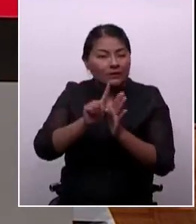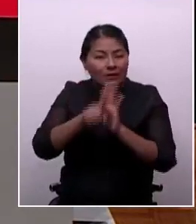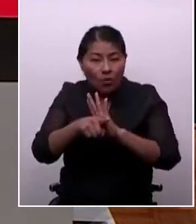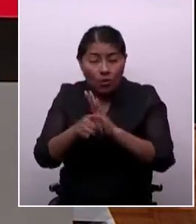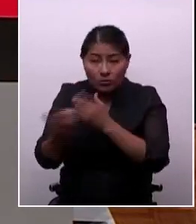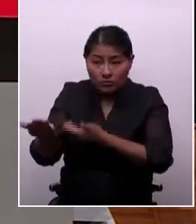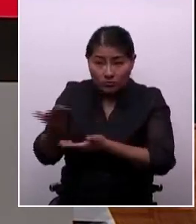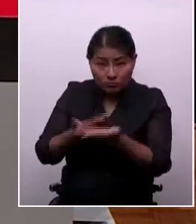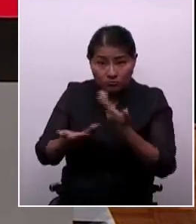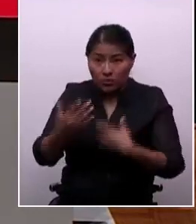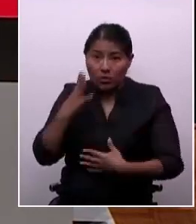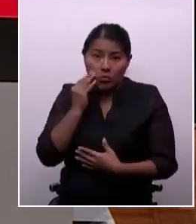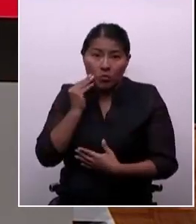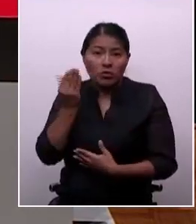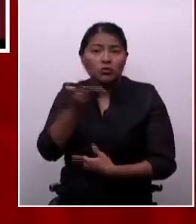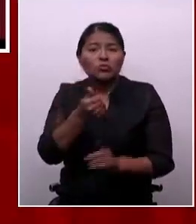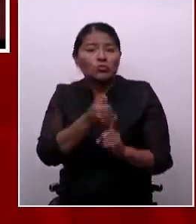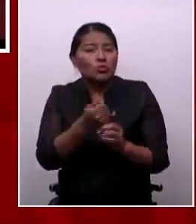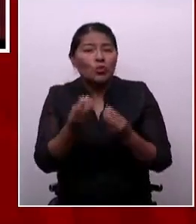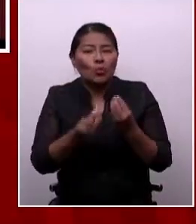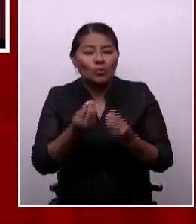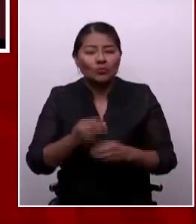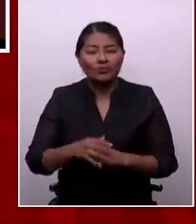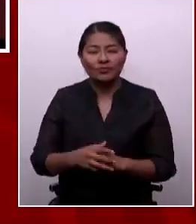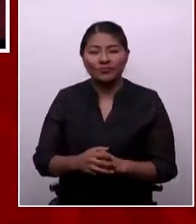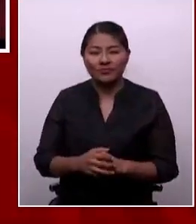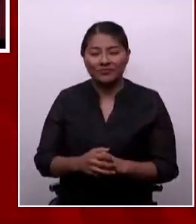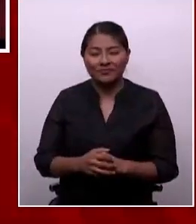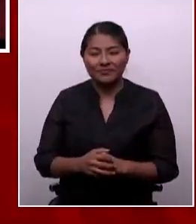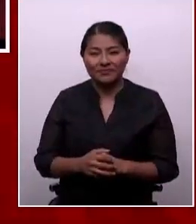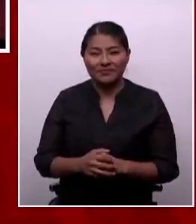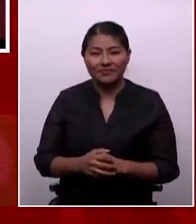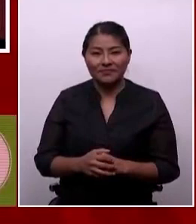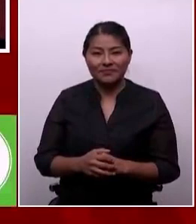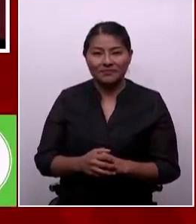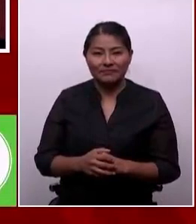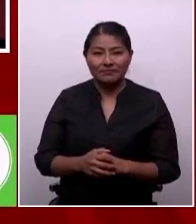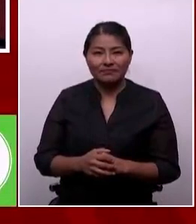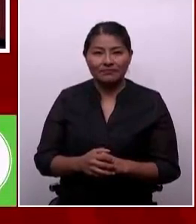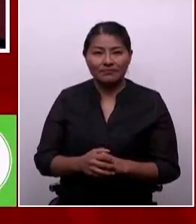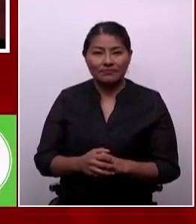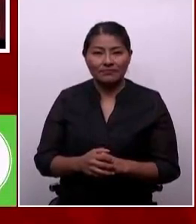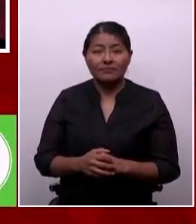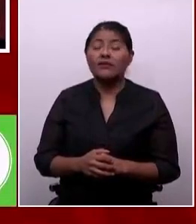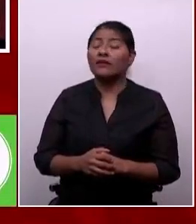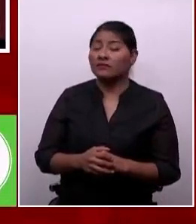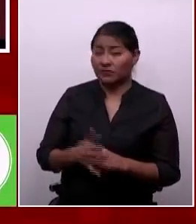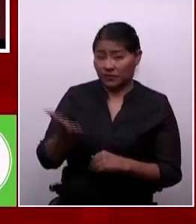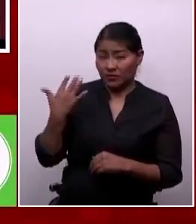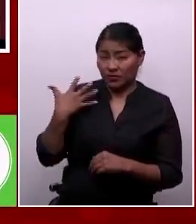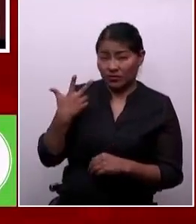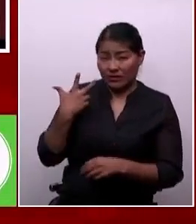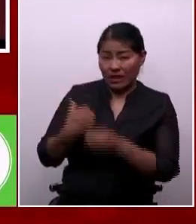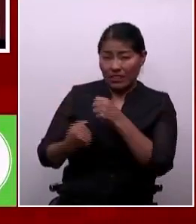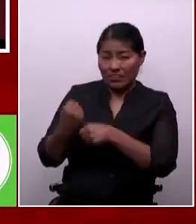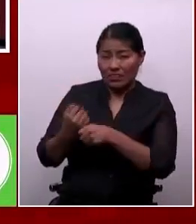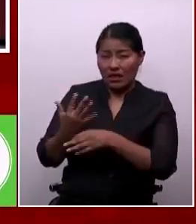tiene usted para gobernar Lima mira tengo casi 30 años de